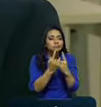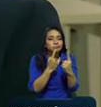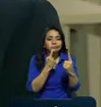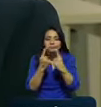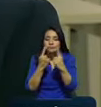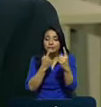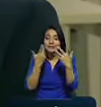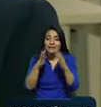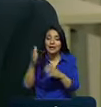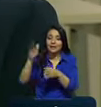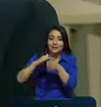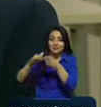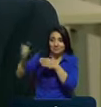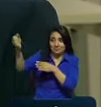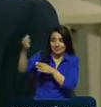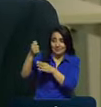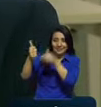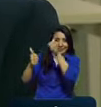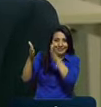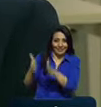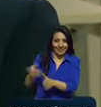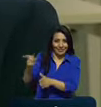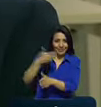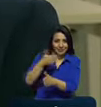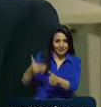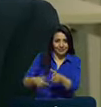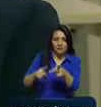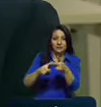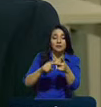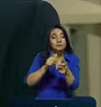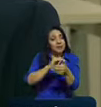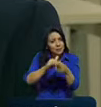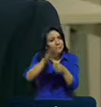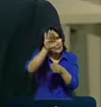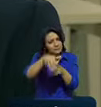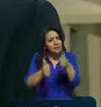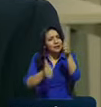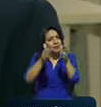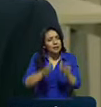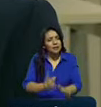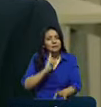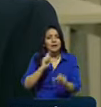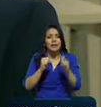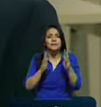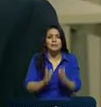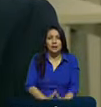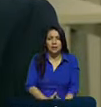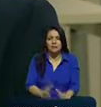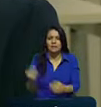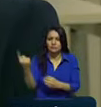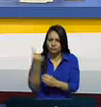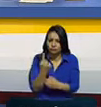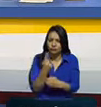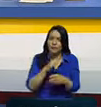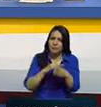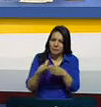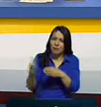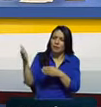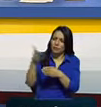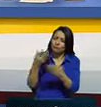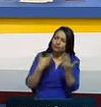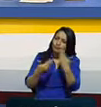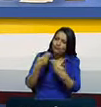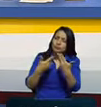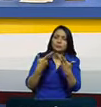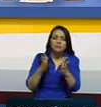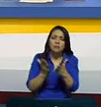candidatos tanto a la presidencia como también a la Asamblea Nacional. Cada uno de los grupos que constituyen la mesa entonces ha generado algún